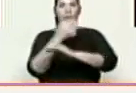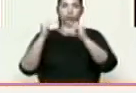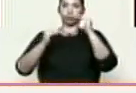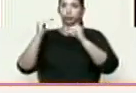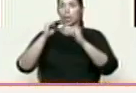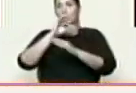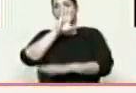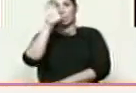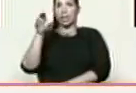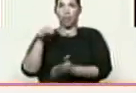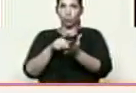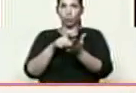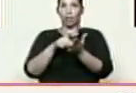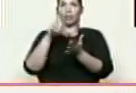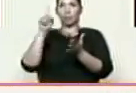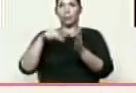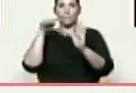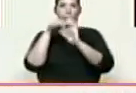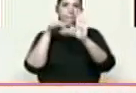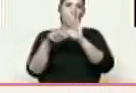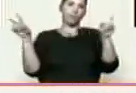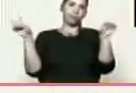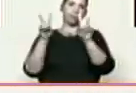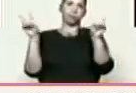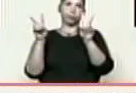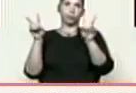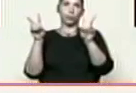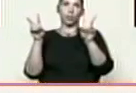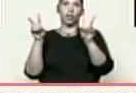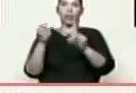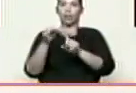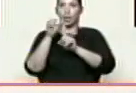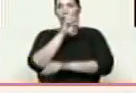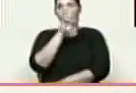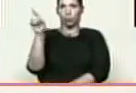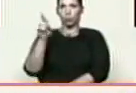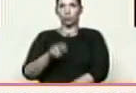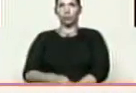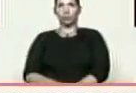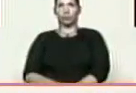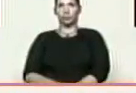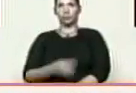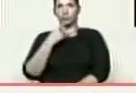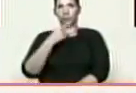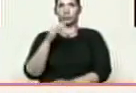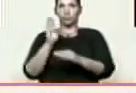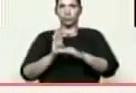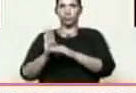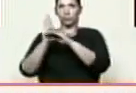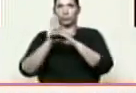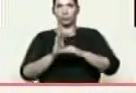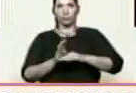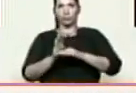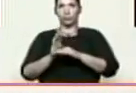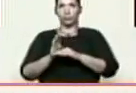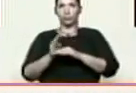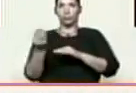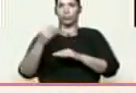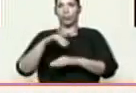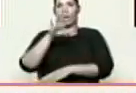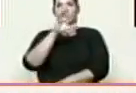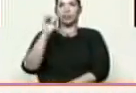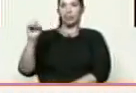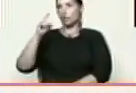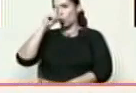nacional, así como los principios y valores que nos definen como república, que debemos preservar, siendo esto fruto de más de 500 años de